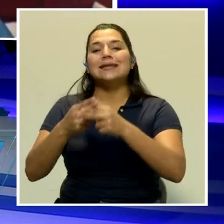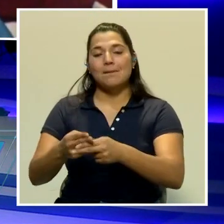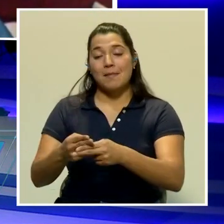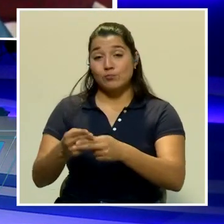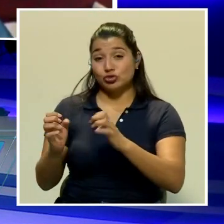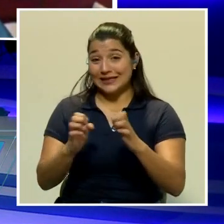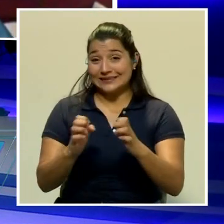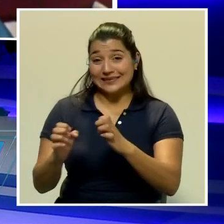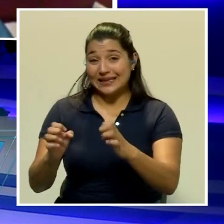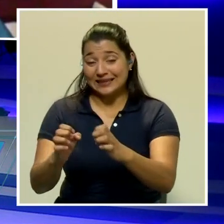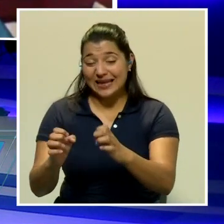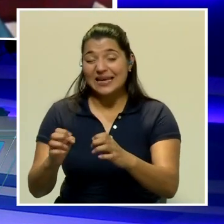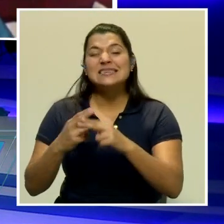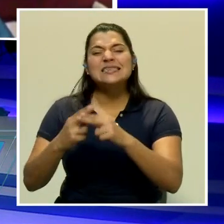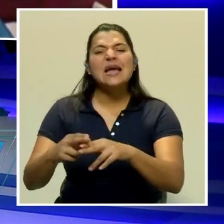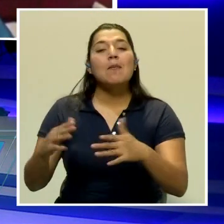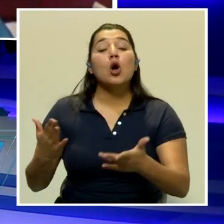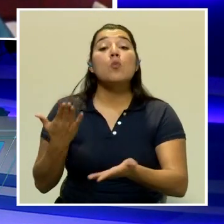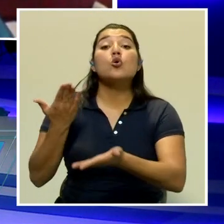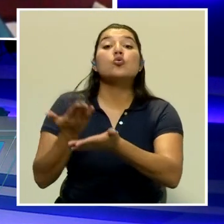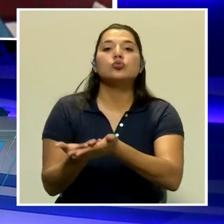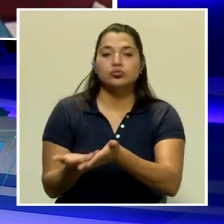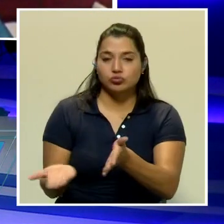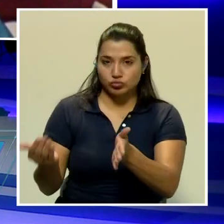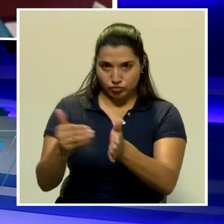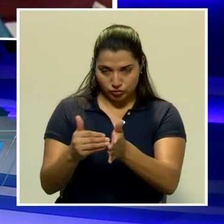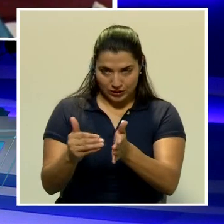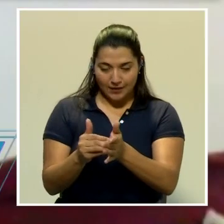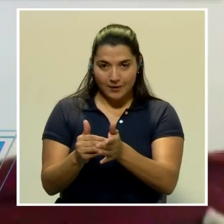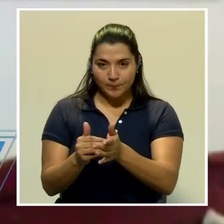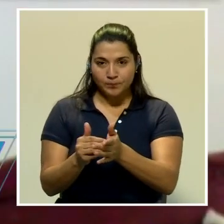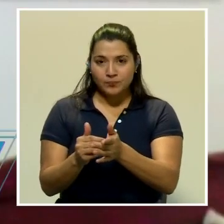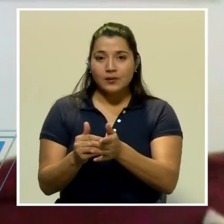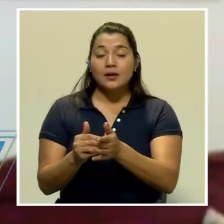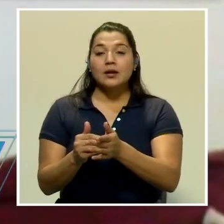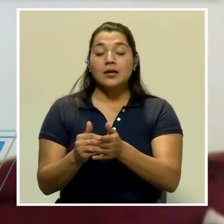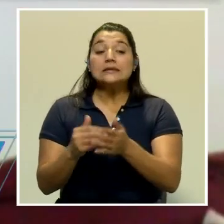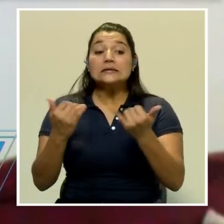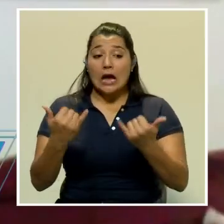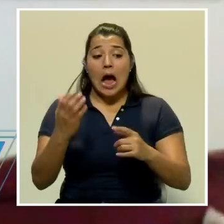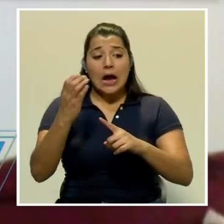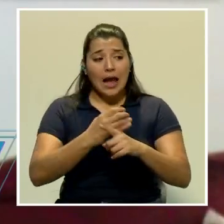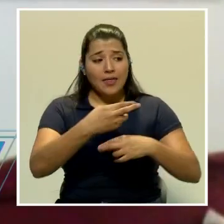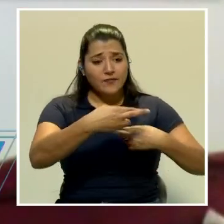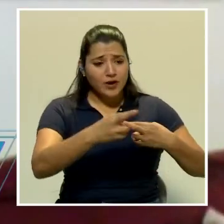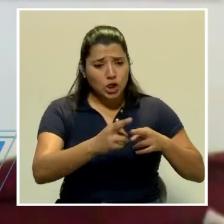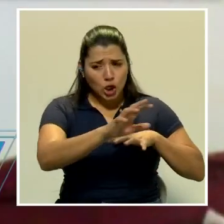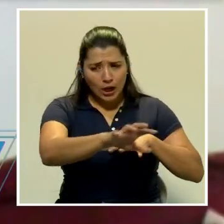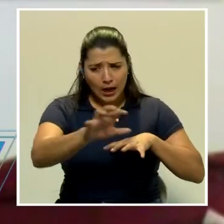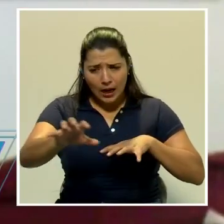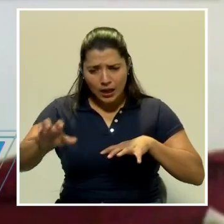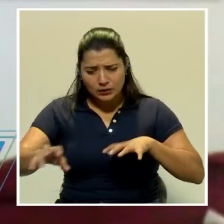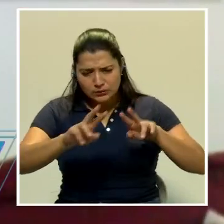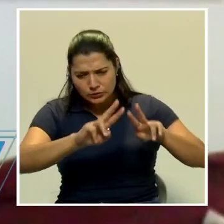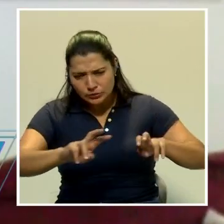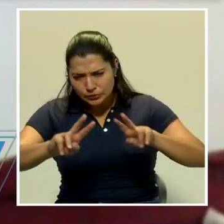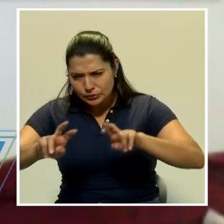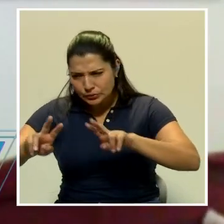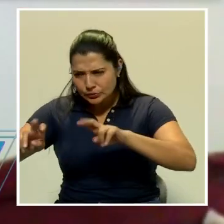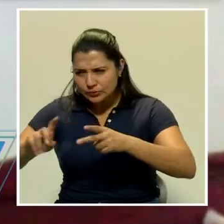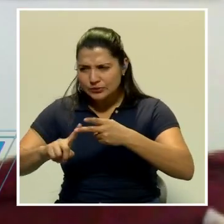que está estudiando el estado de la situación de la pandemia en las direcciones regionales. está estudiando la evolución del proceso de